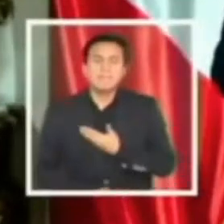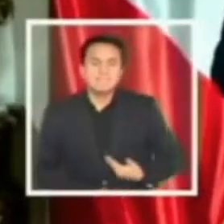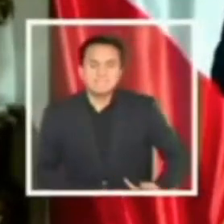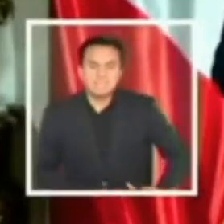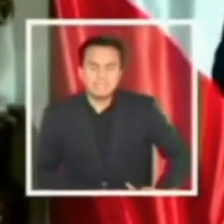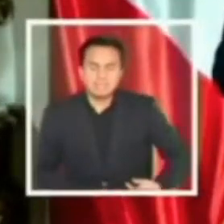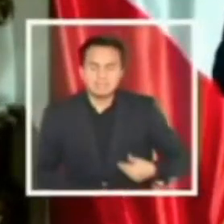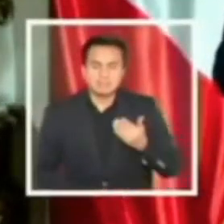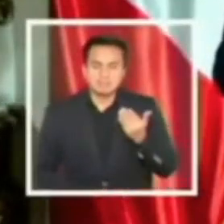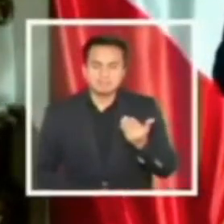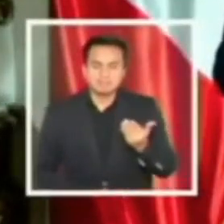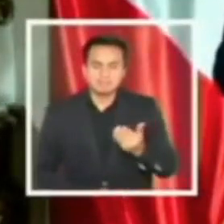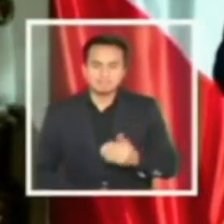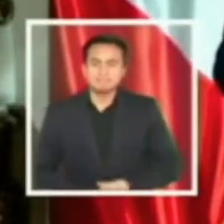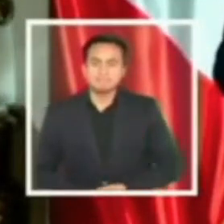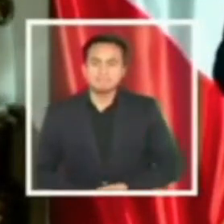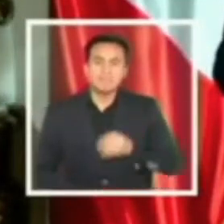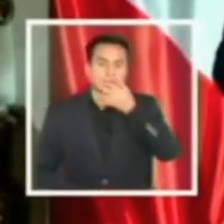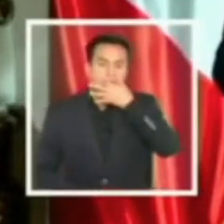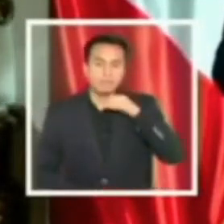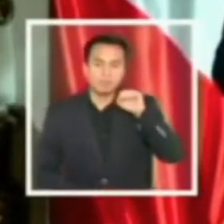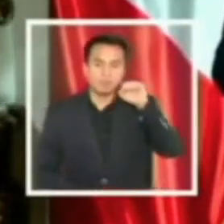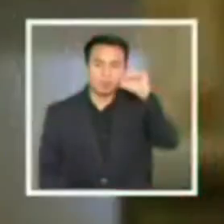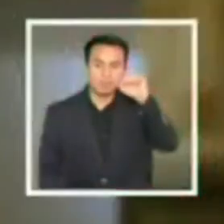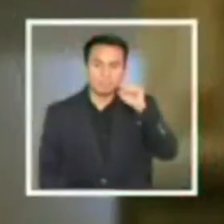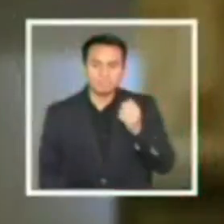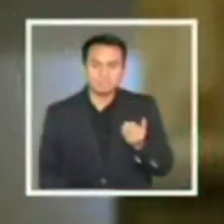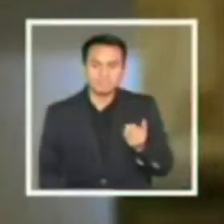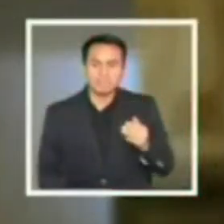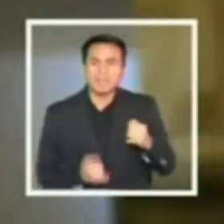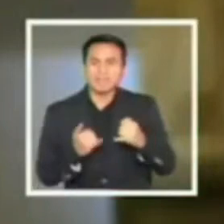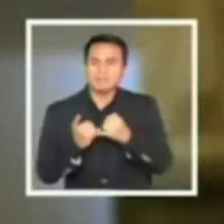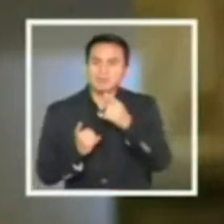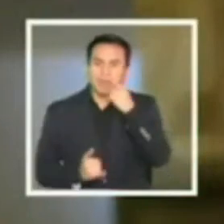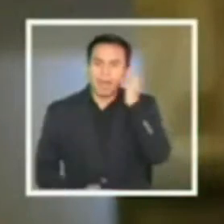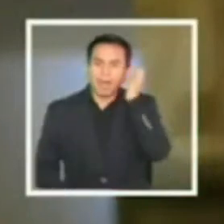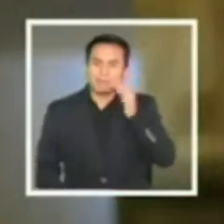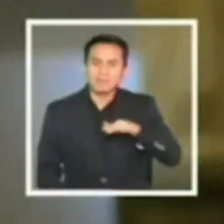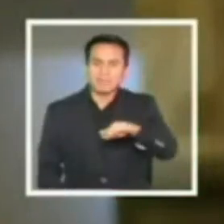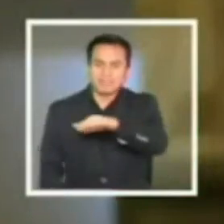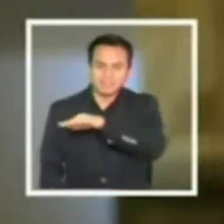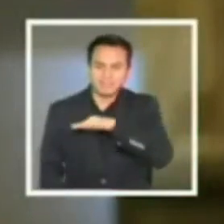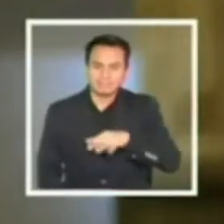Presidente Gabriel Boric, amigas, amigos,